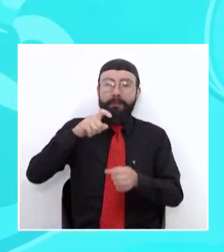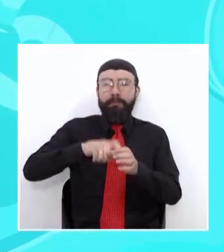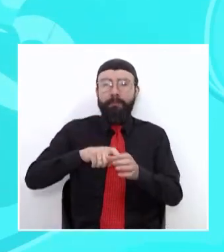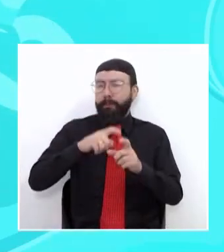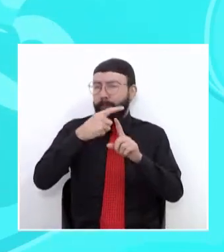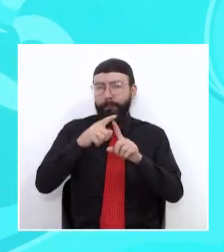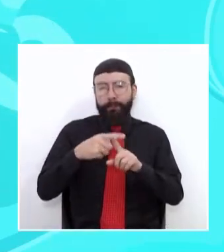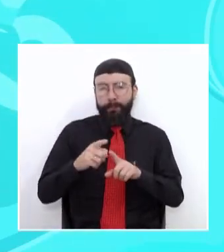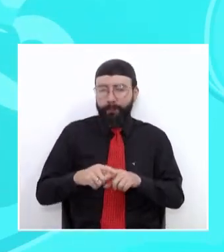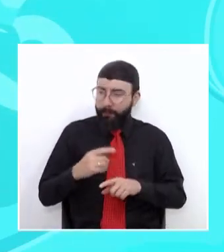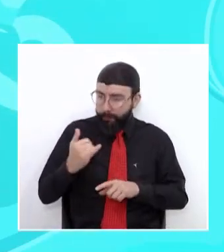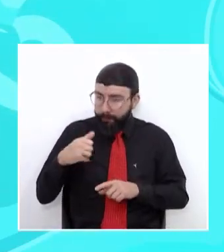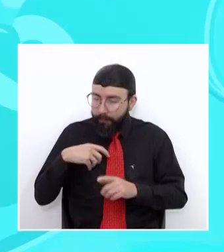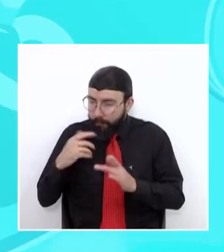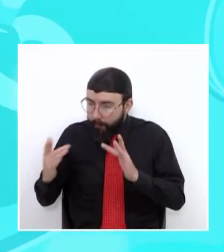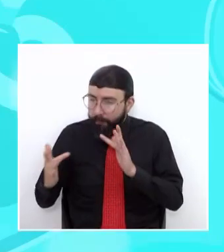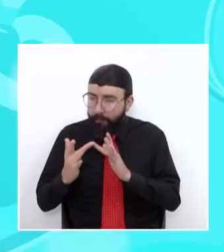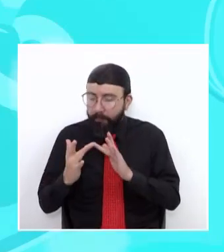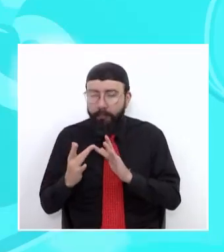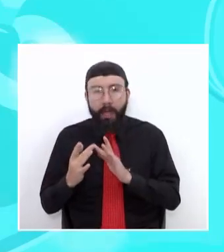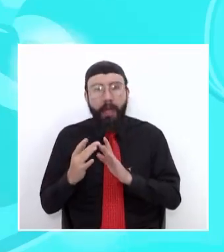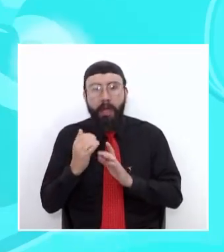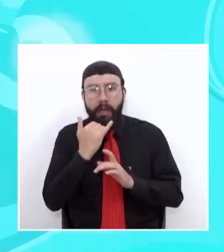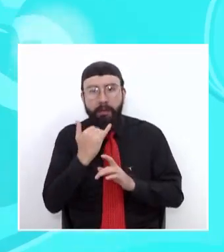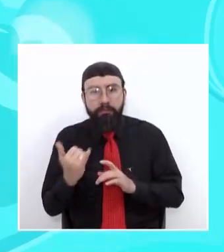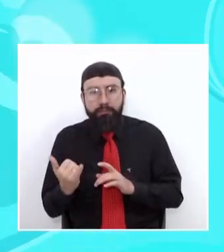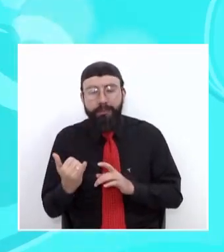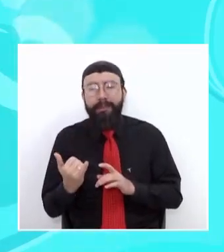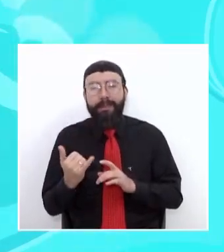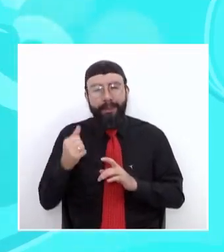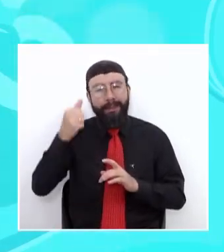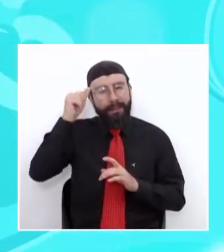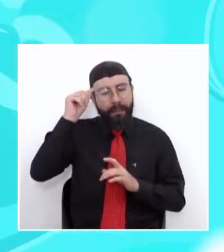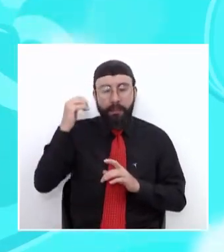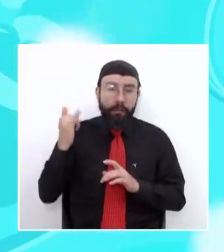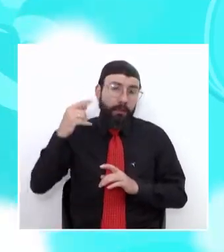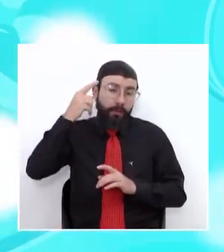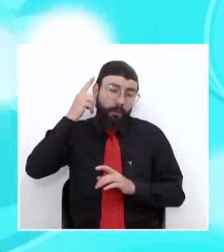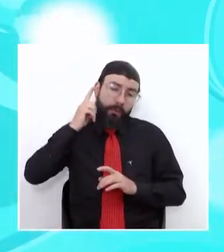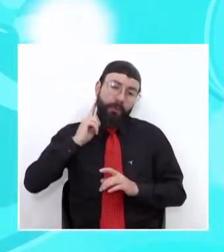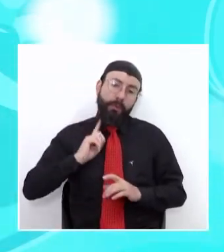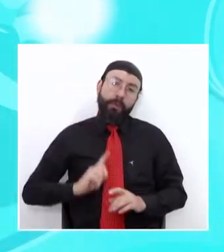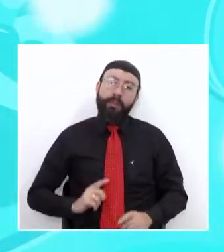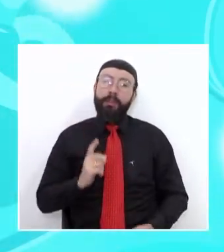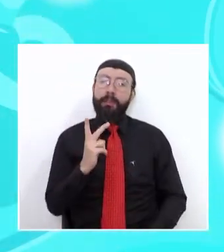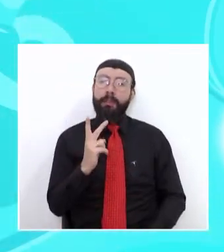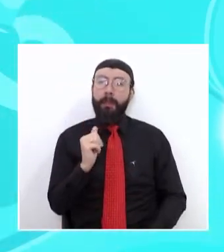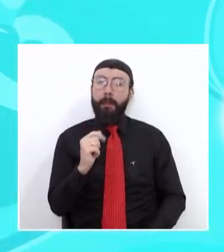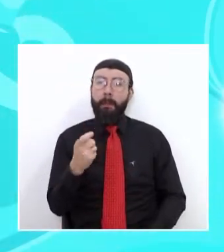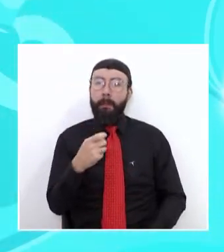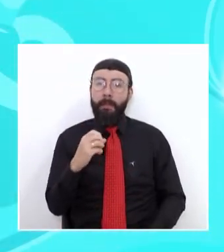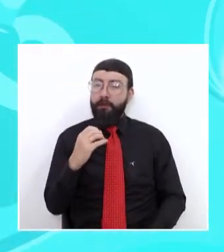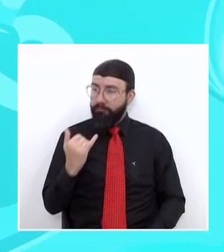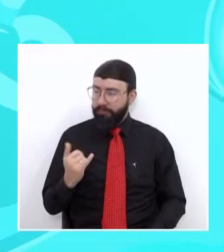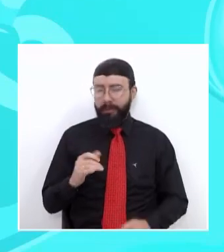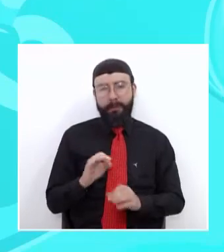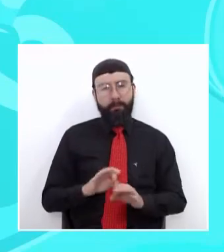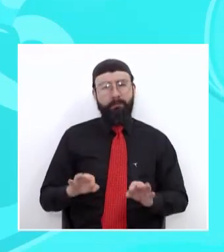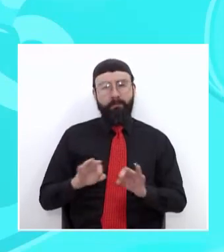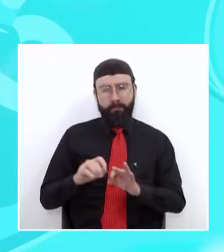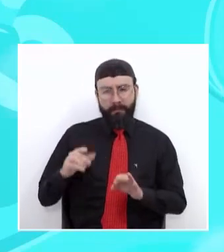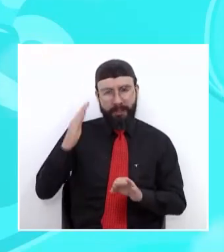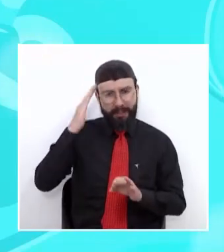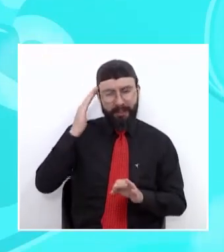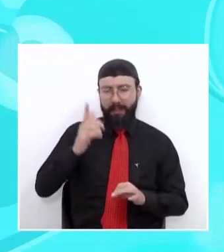pares craneales. Entonces, ¿qué pasa? Recordemos que el vago él es muy importante porque él es, digamos que el líder de